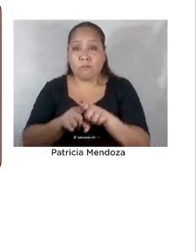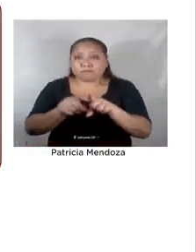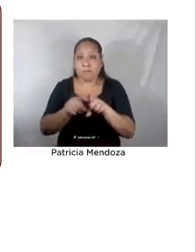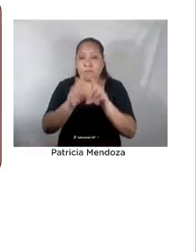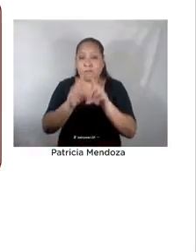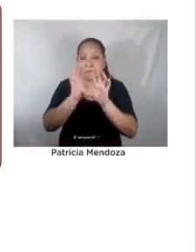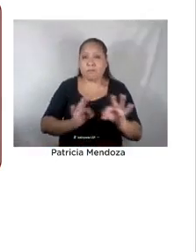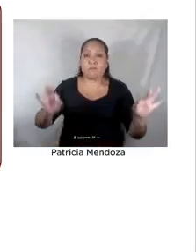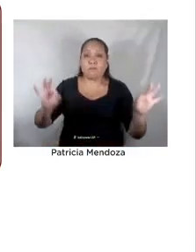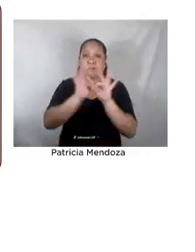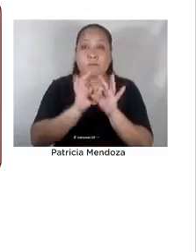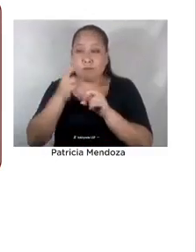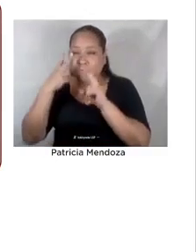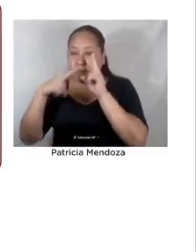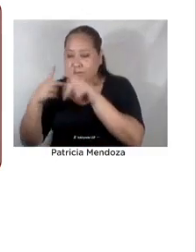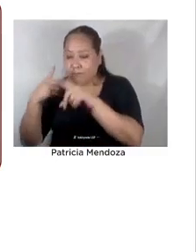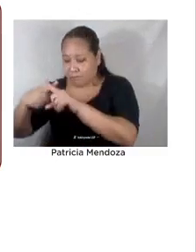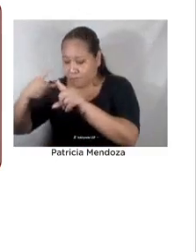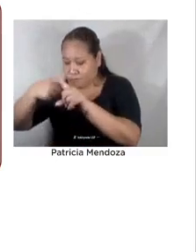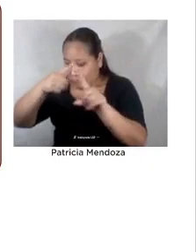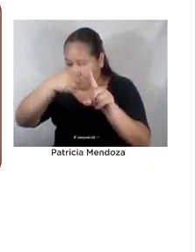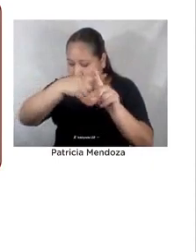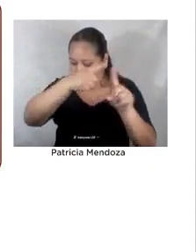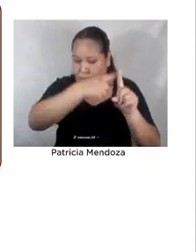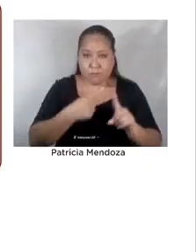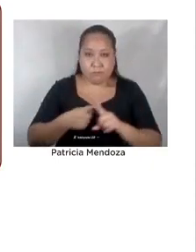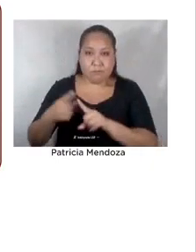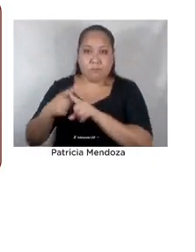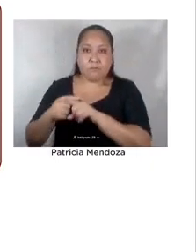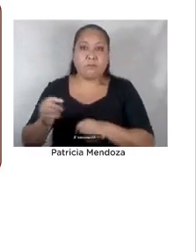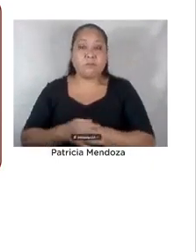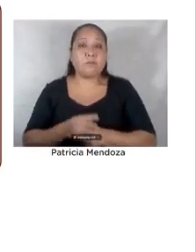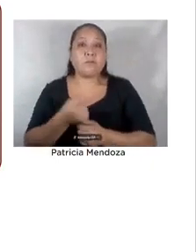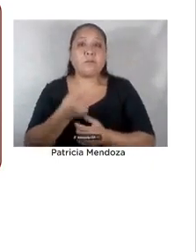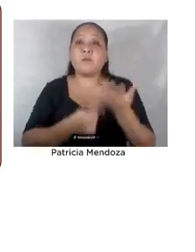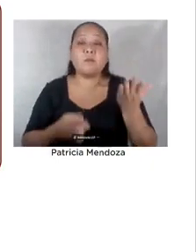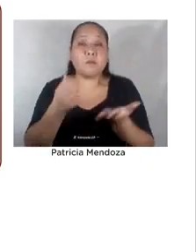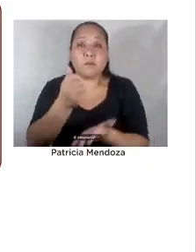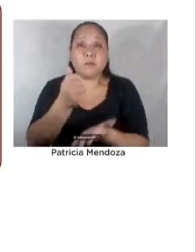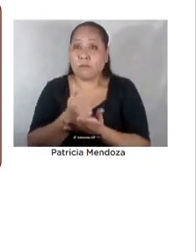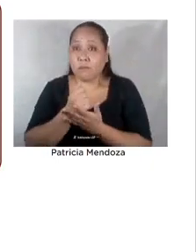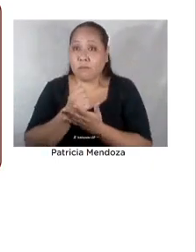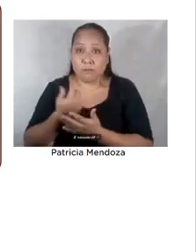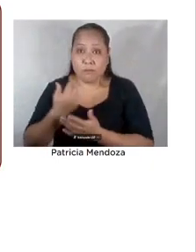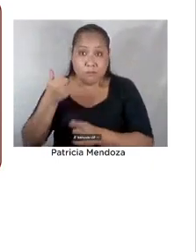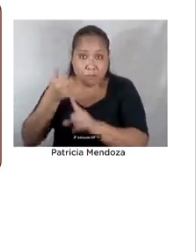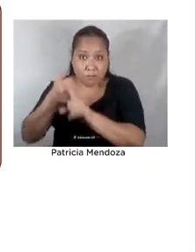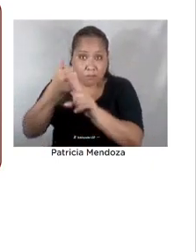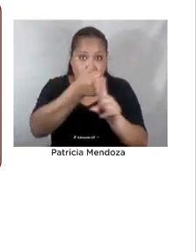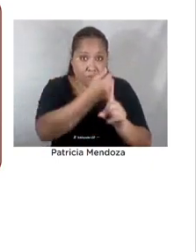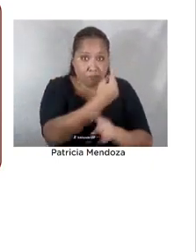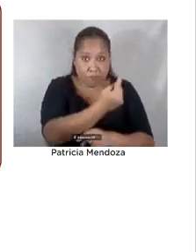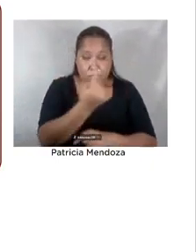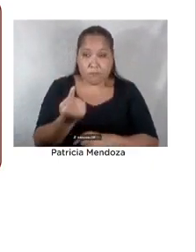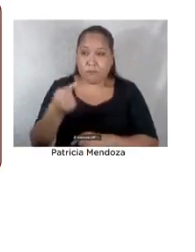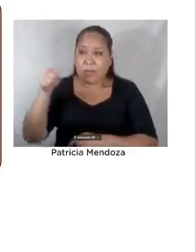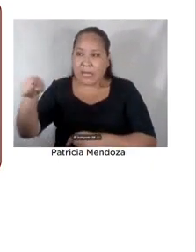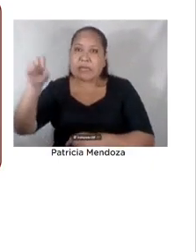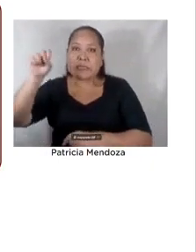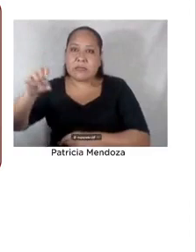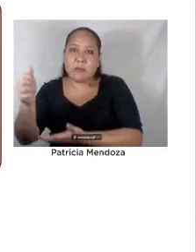que diferenciemos qué es útil para nosotros y qué cosa no lo es tanto.